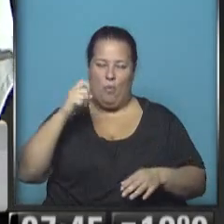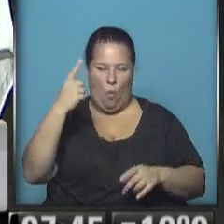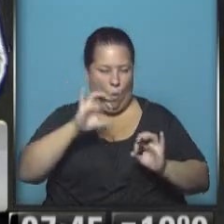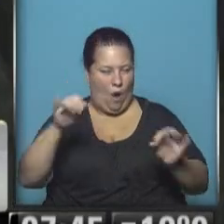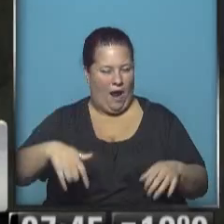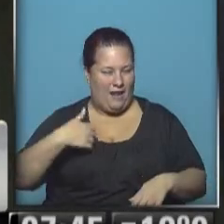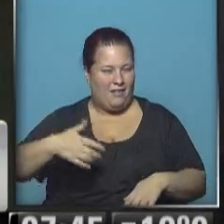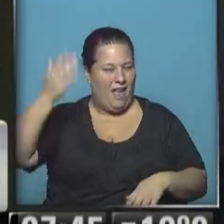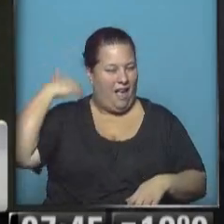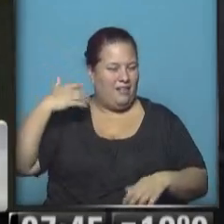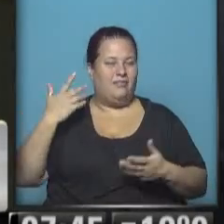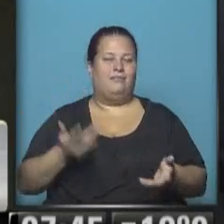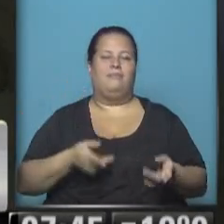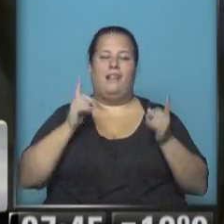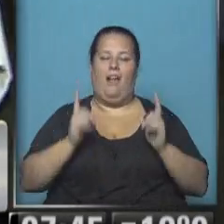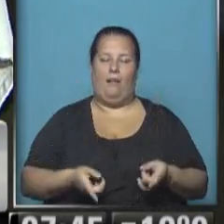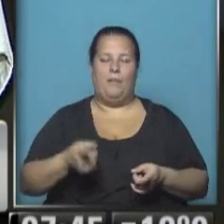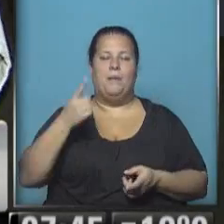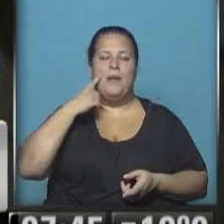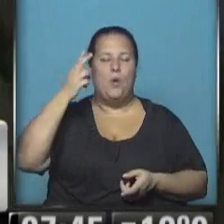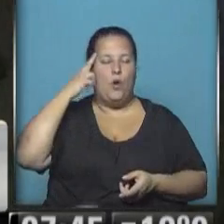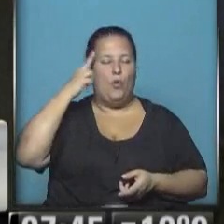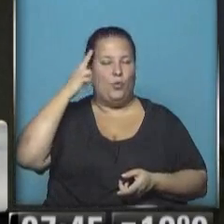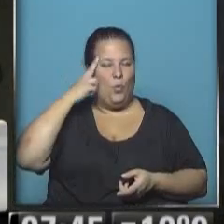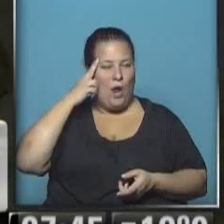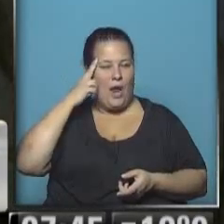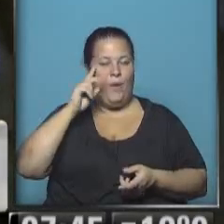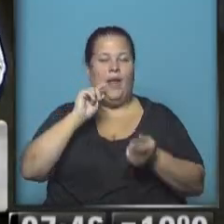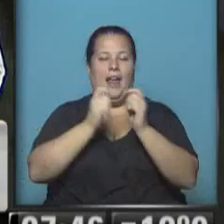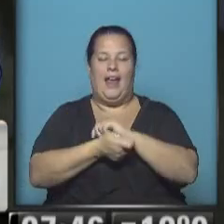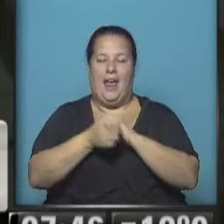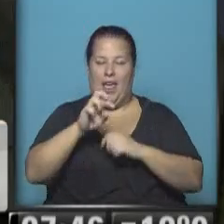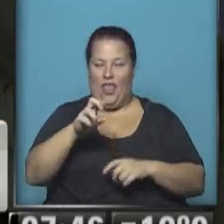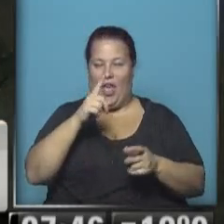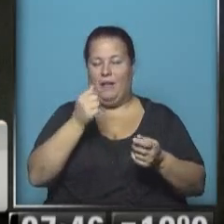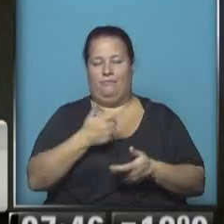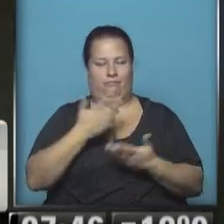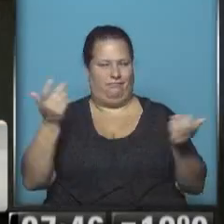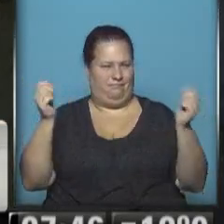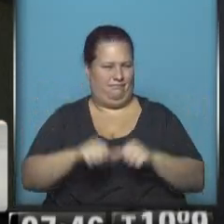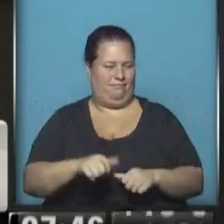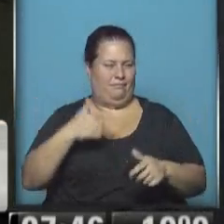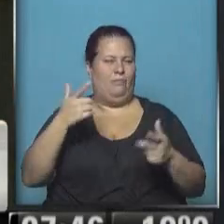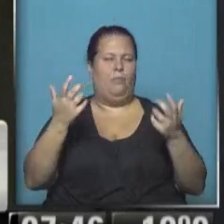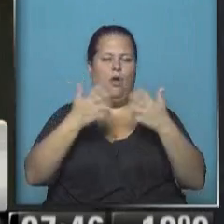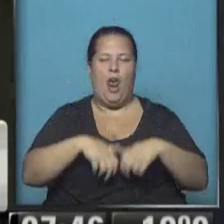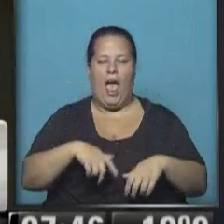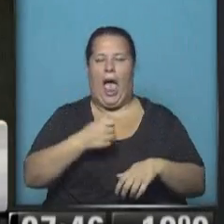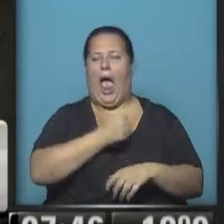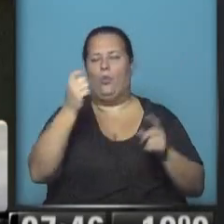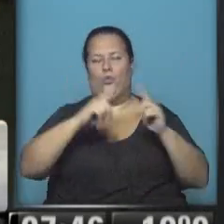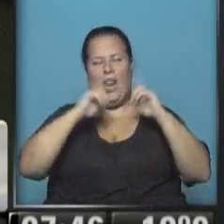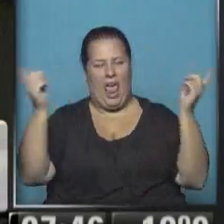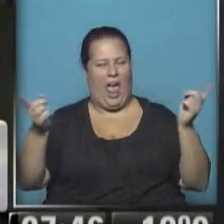donde incluso desde el 99 donde la convertibilidad hacía agua por todos lados era un programa el ajuste eterno y